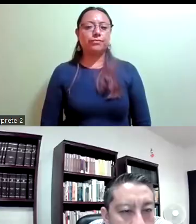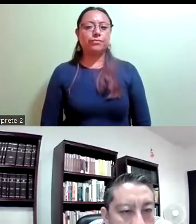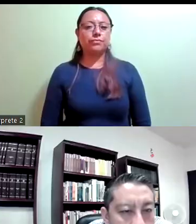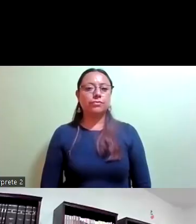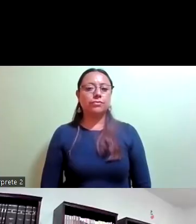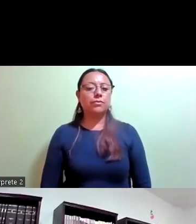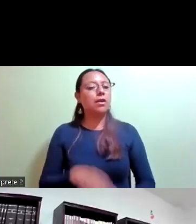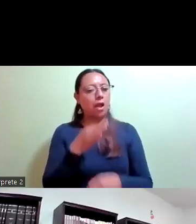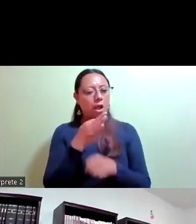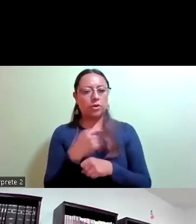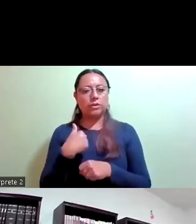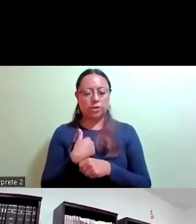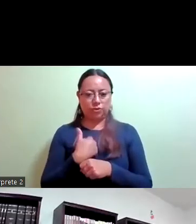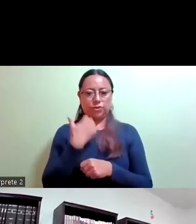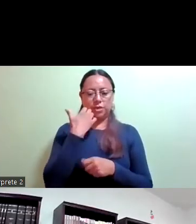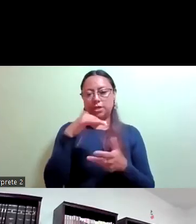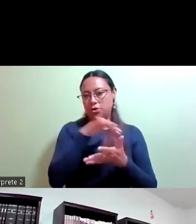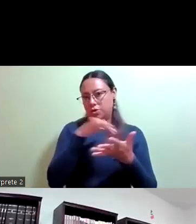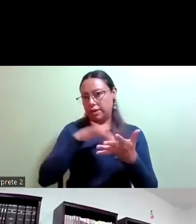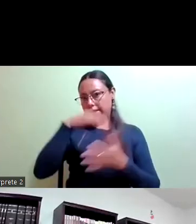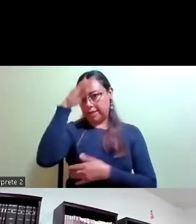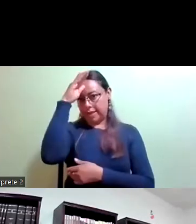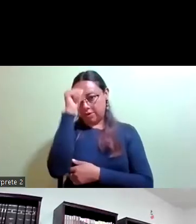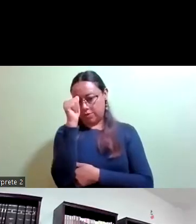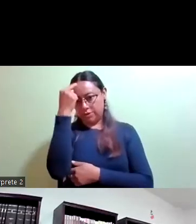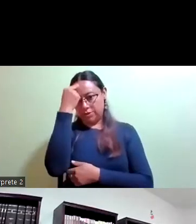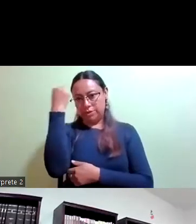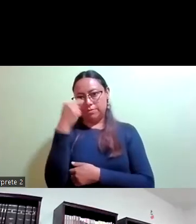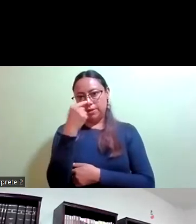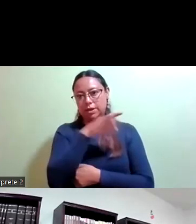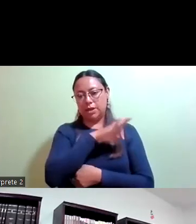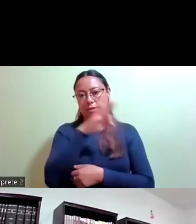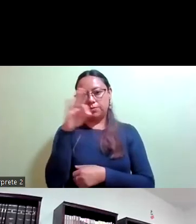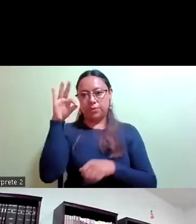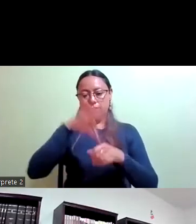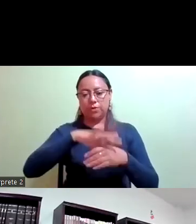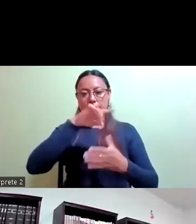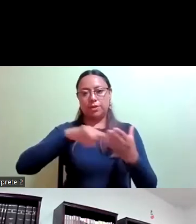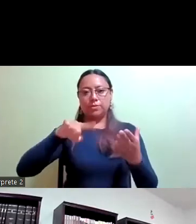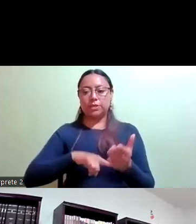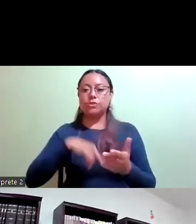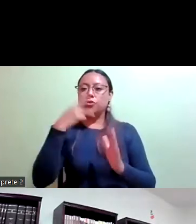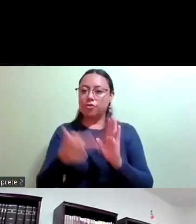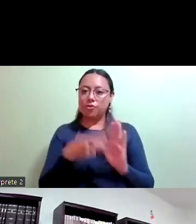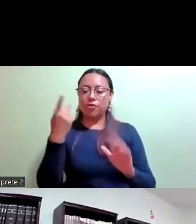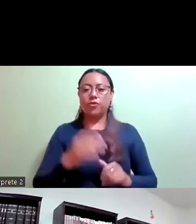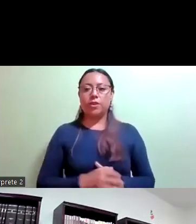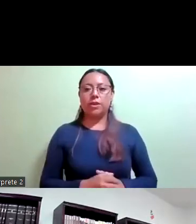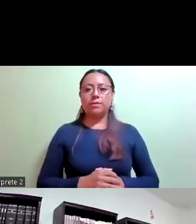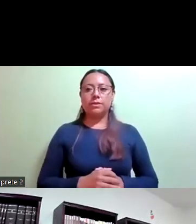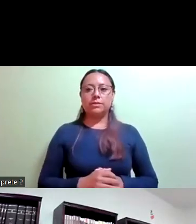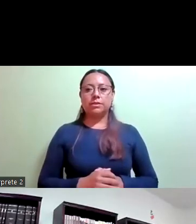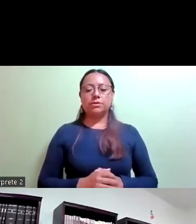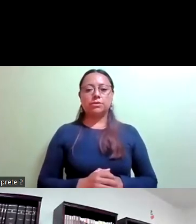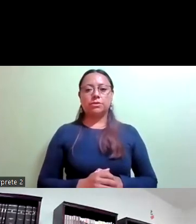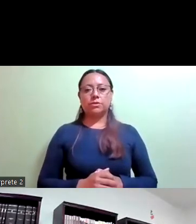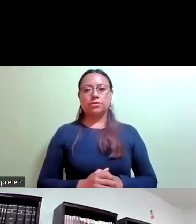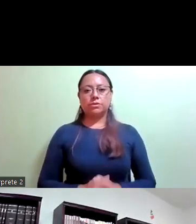voy a leer los acuerdos para someterlos a votación nuevamente, que serían para